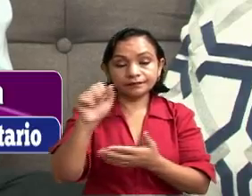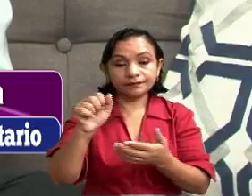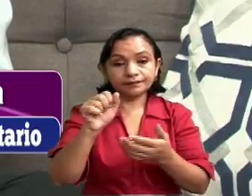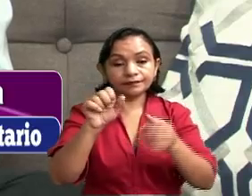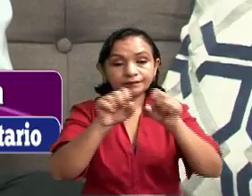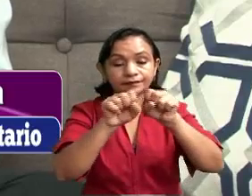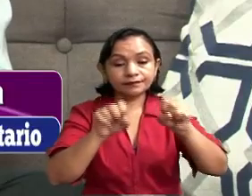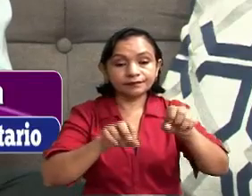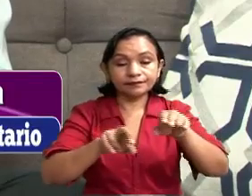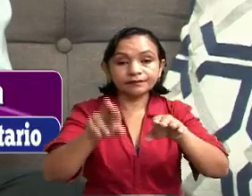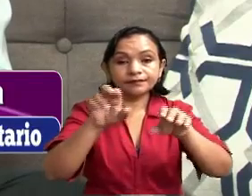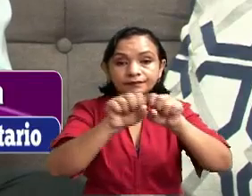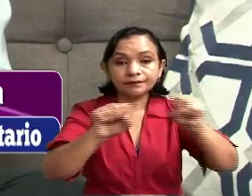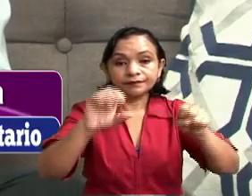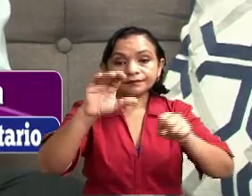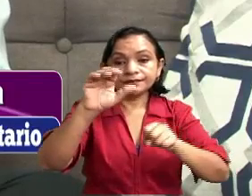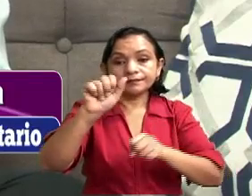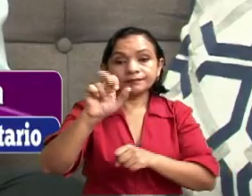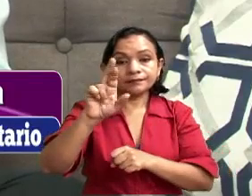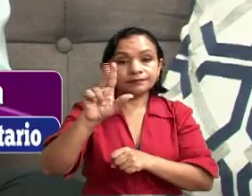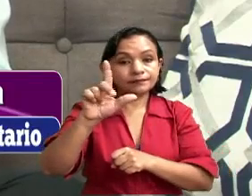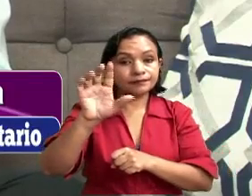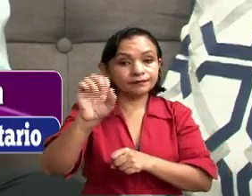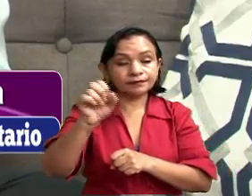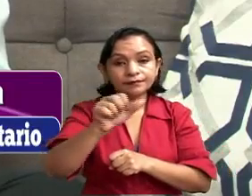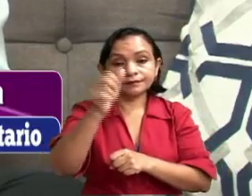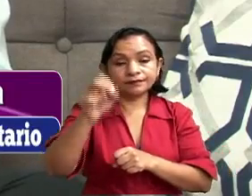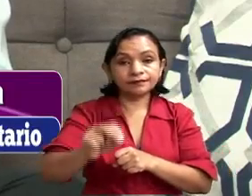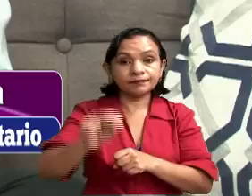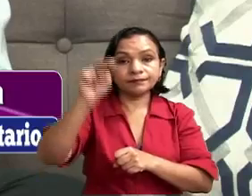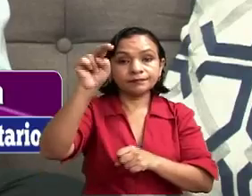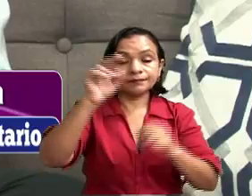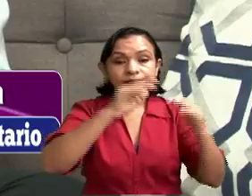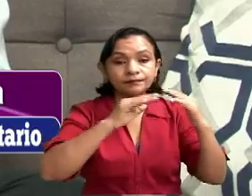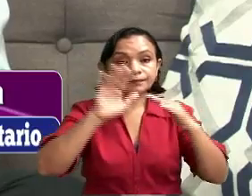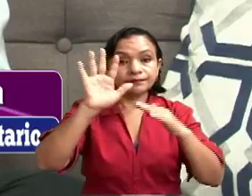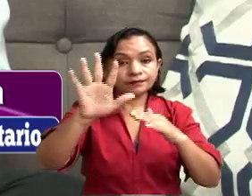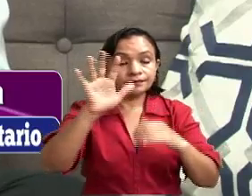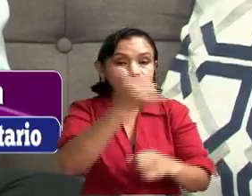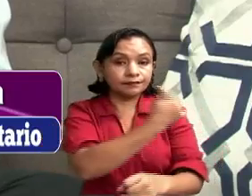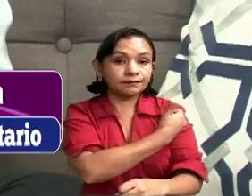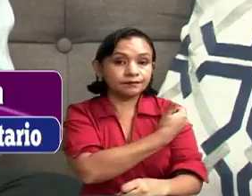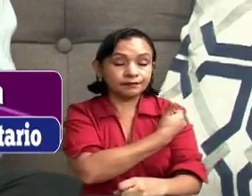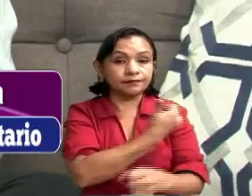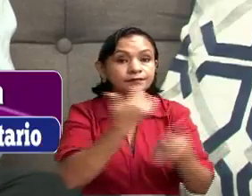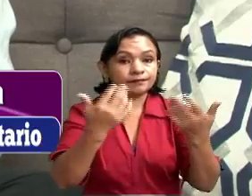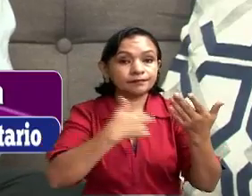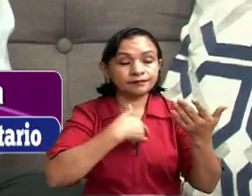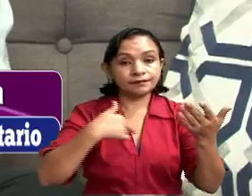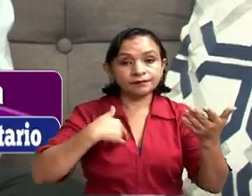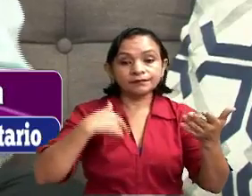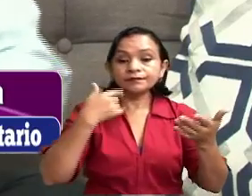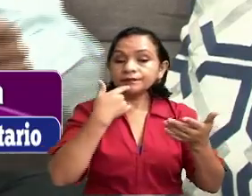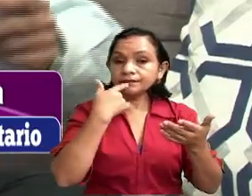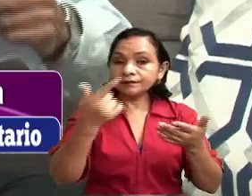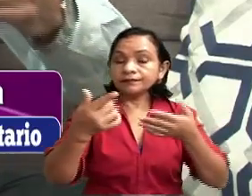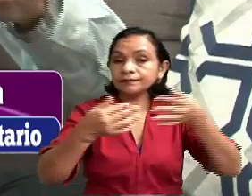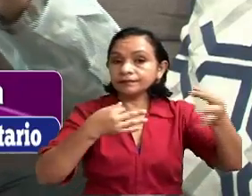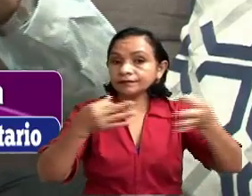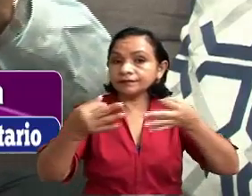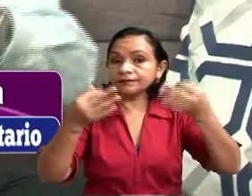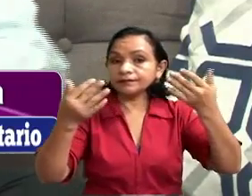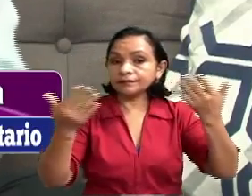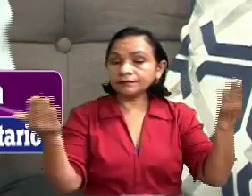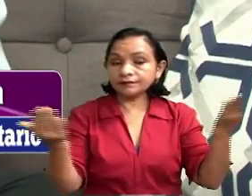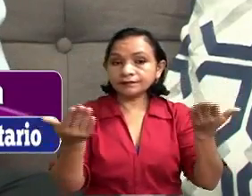Carlos y en otras ciudades del norte. Son 5 hospitales primarios adicionales a estos que te he mencionado. Es decir,